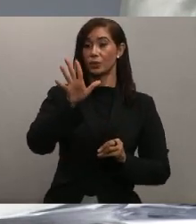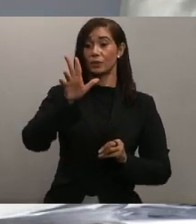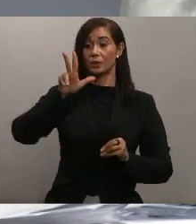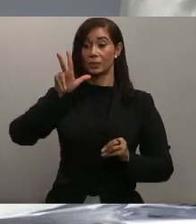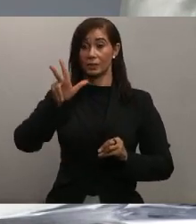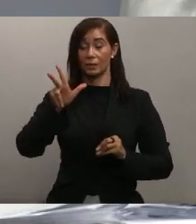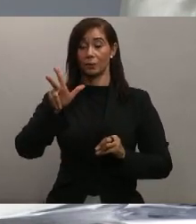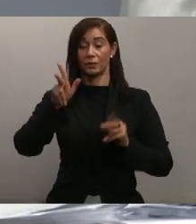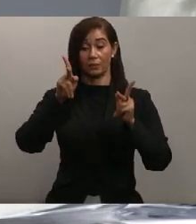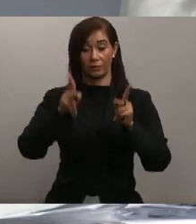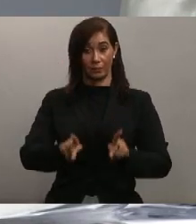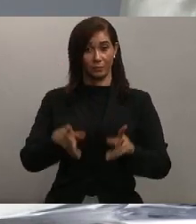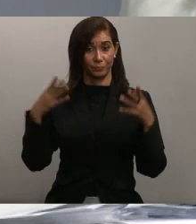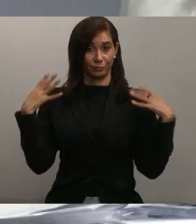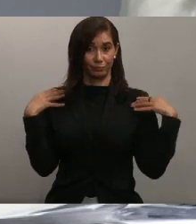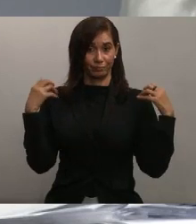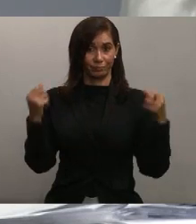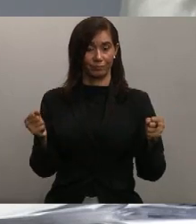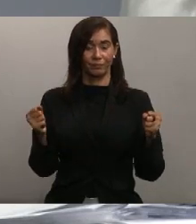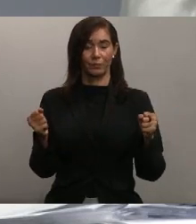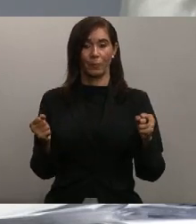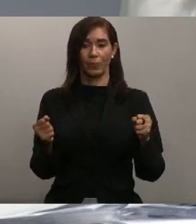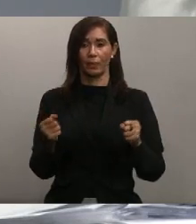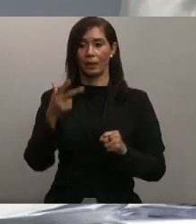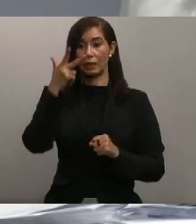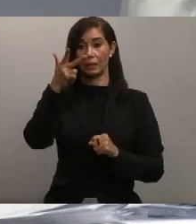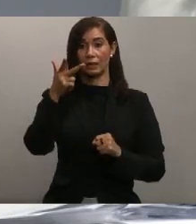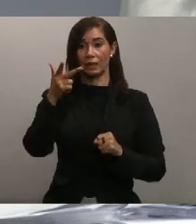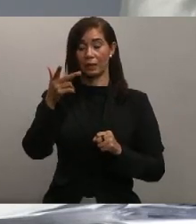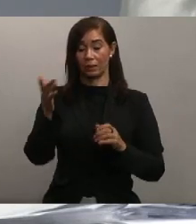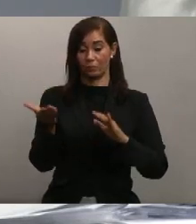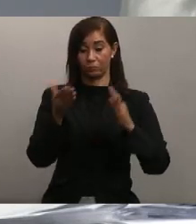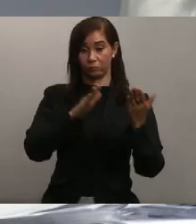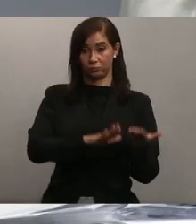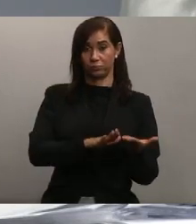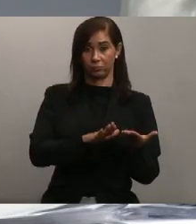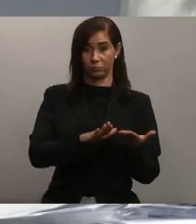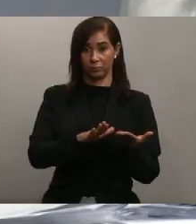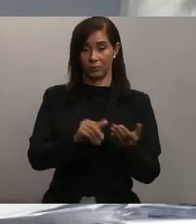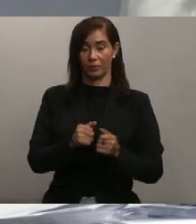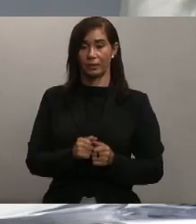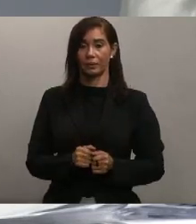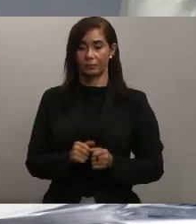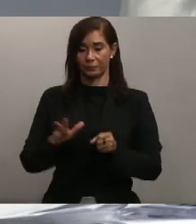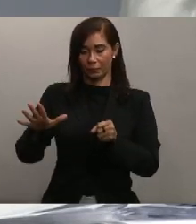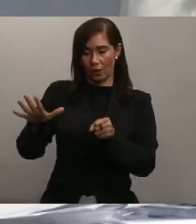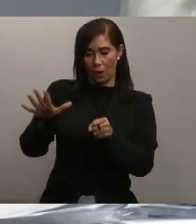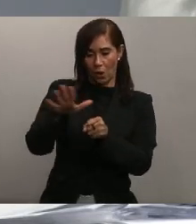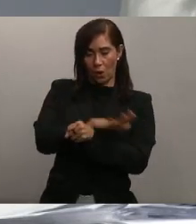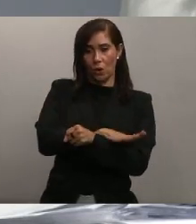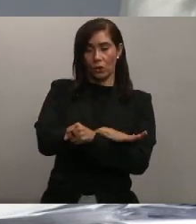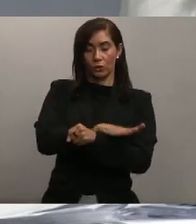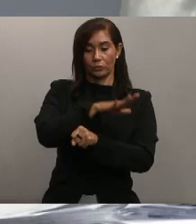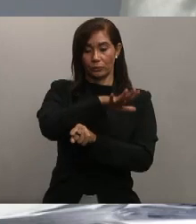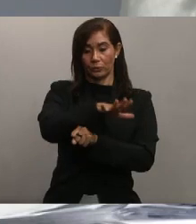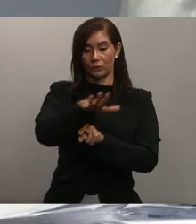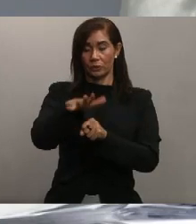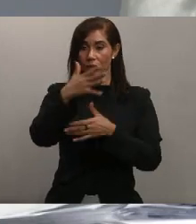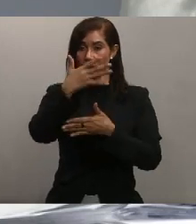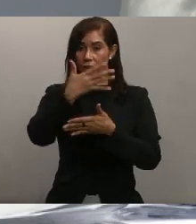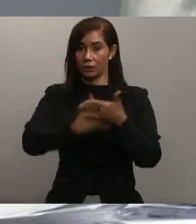253 recuperados, 3 fallecimientos. Los totales registrados,